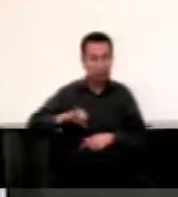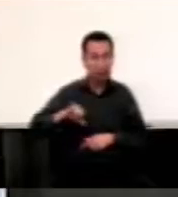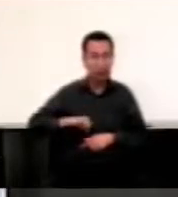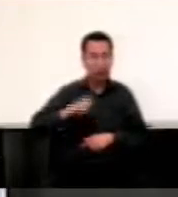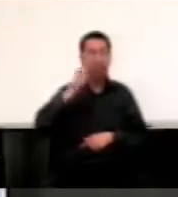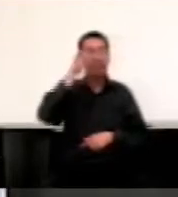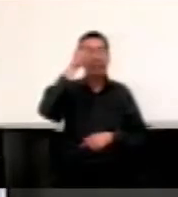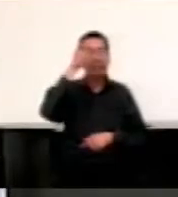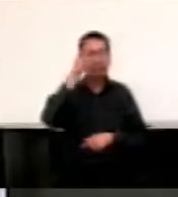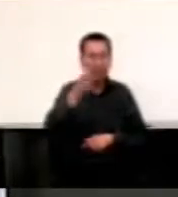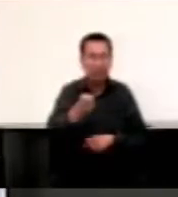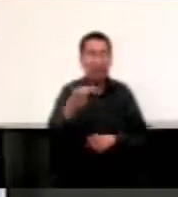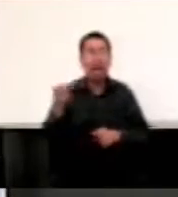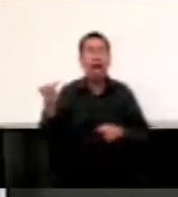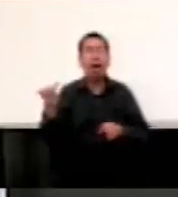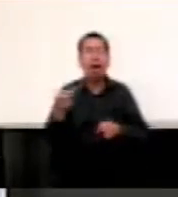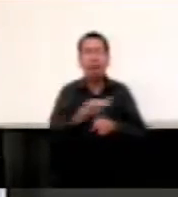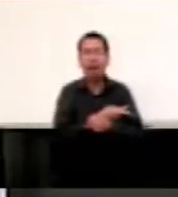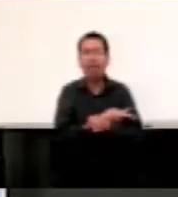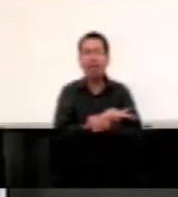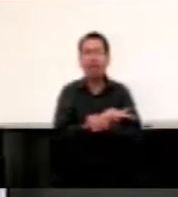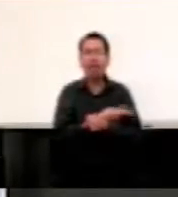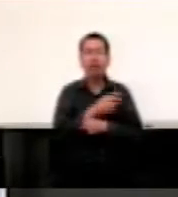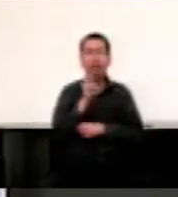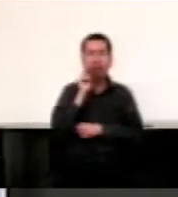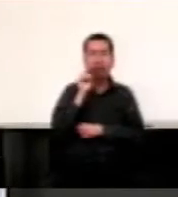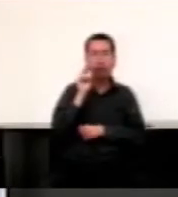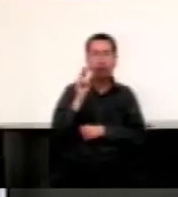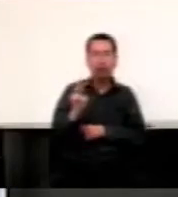interesados en lo que sucede en materia